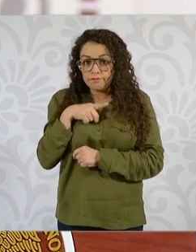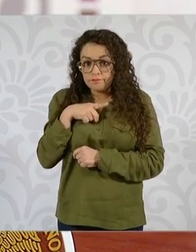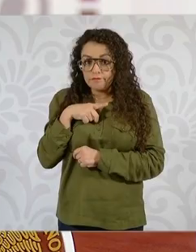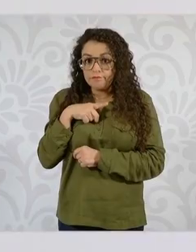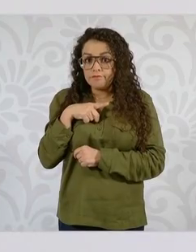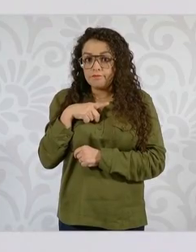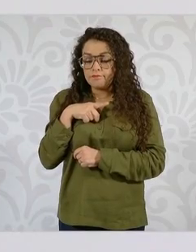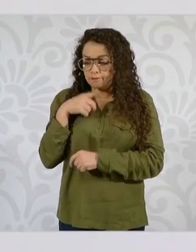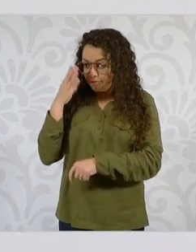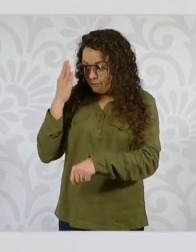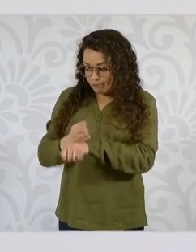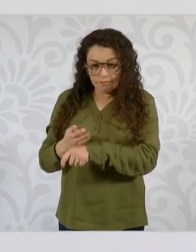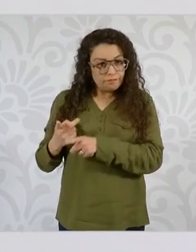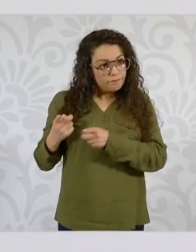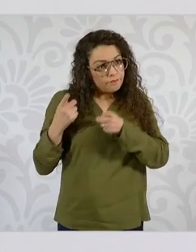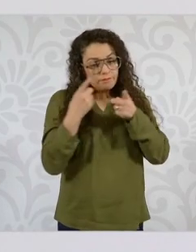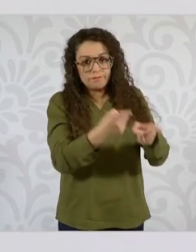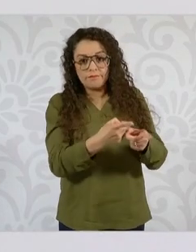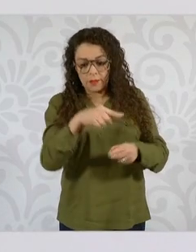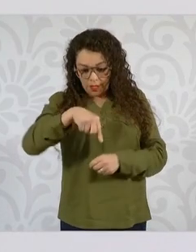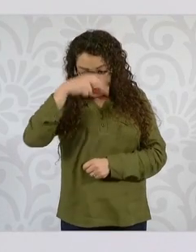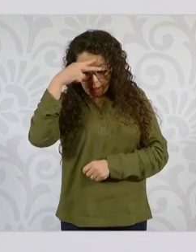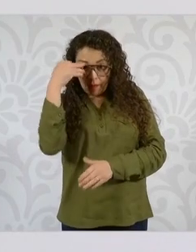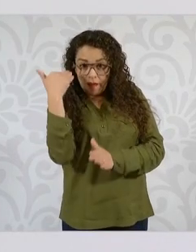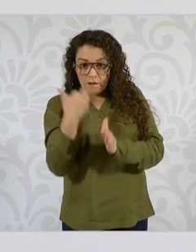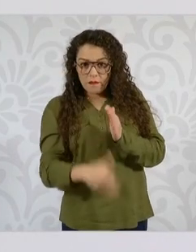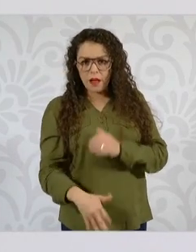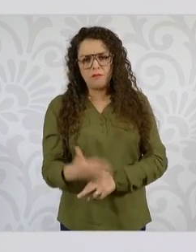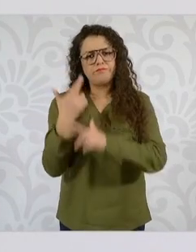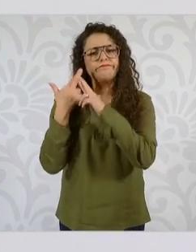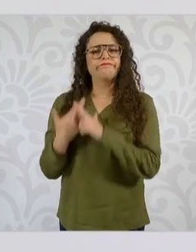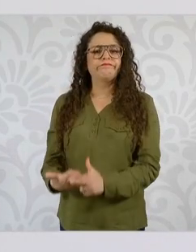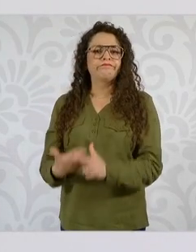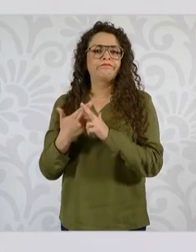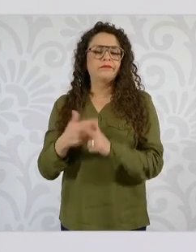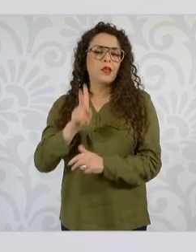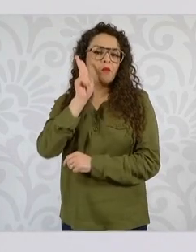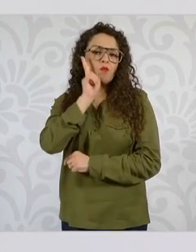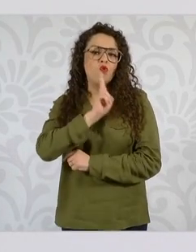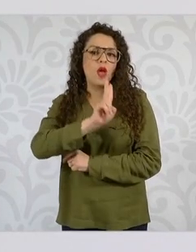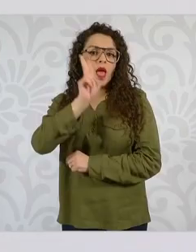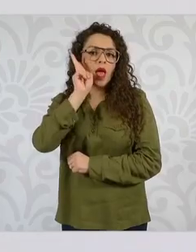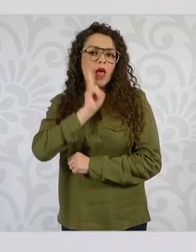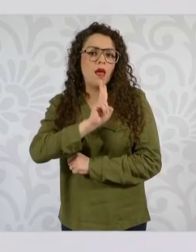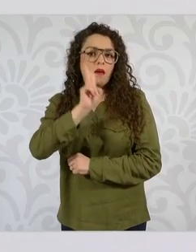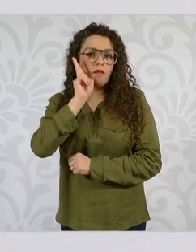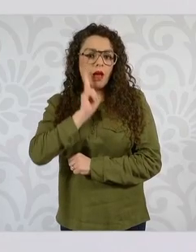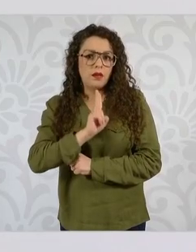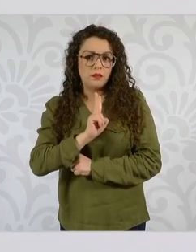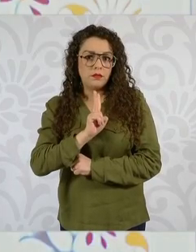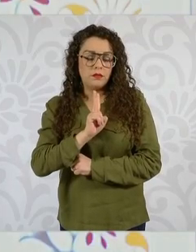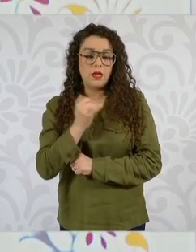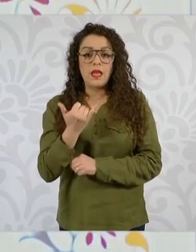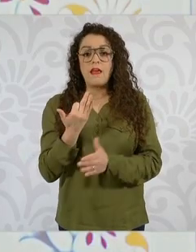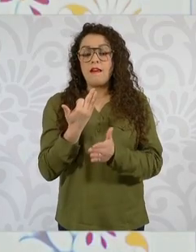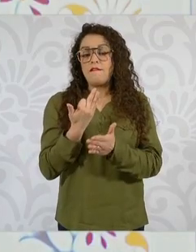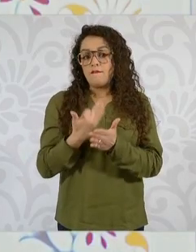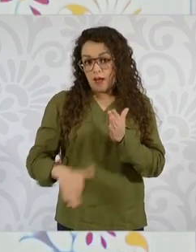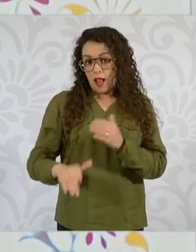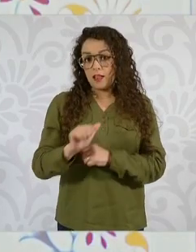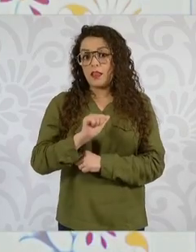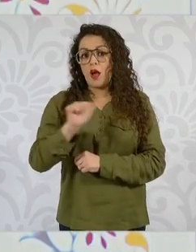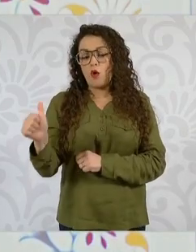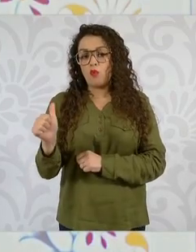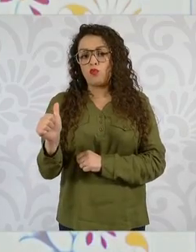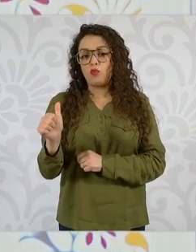que tienen todo el sustento y una que no se quiso dar una orden por un